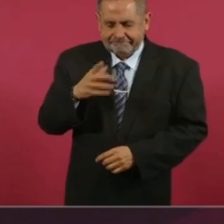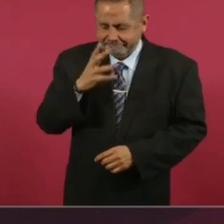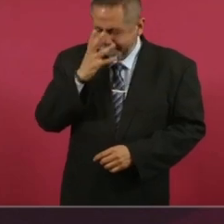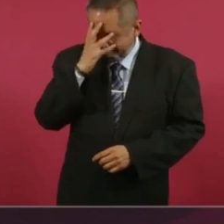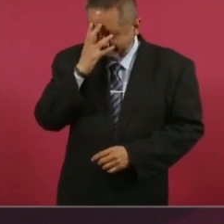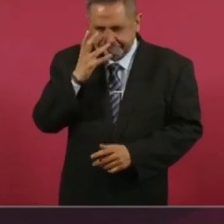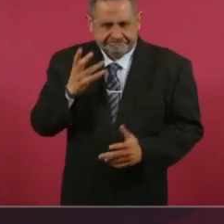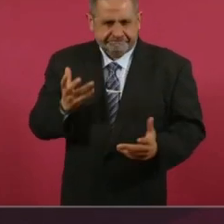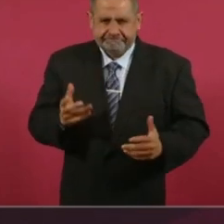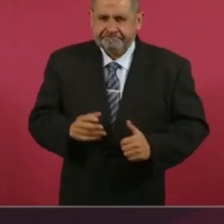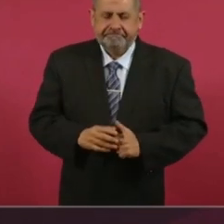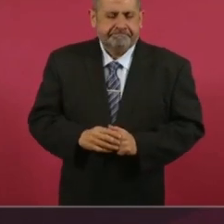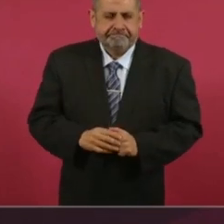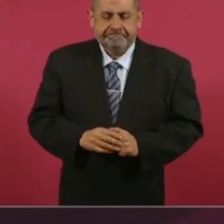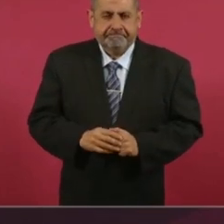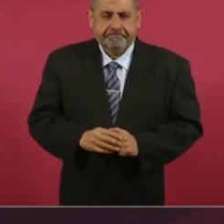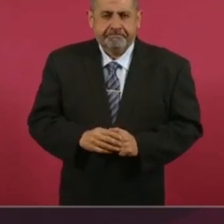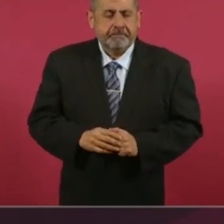porque no es posible